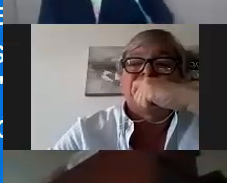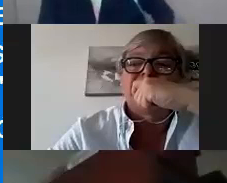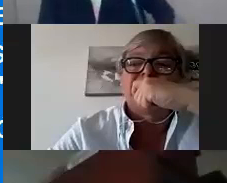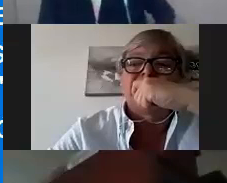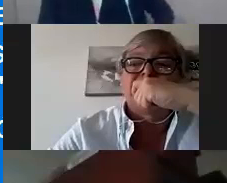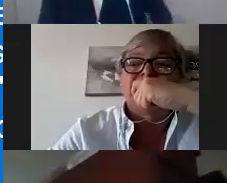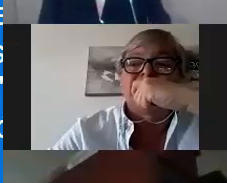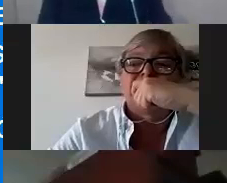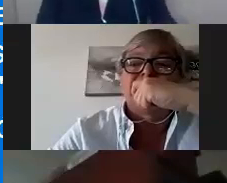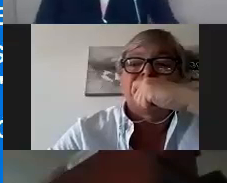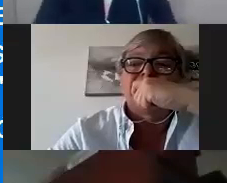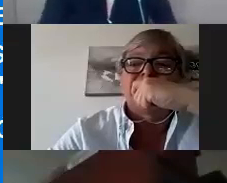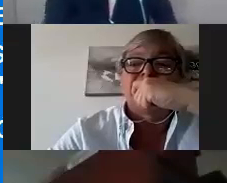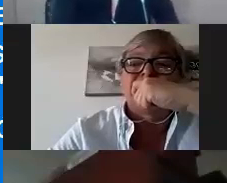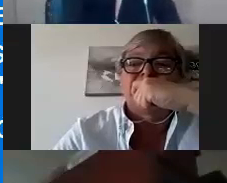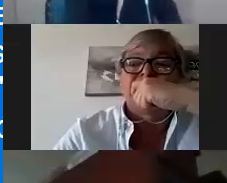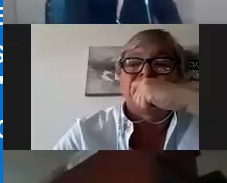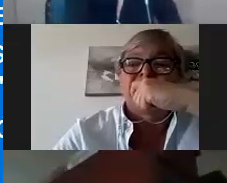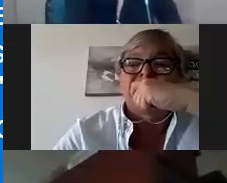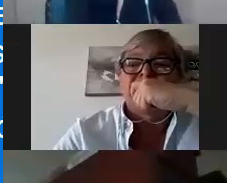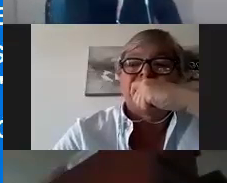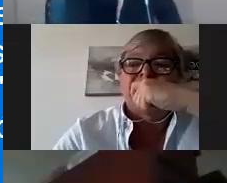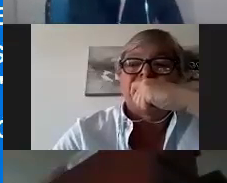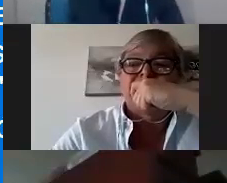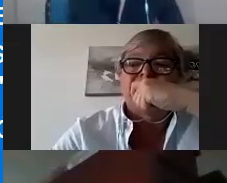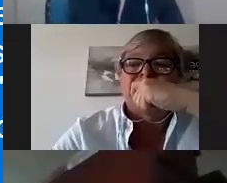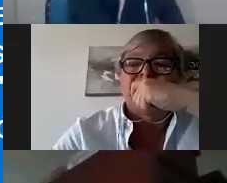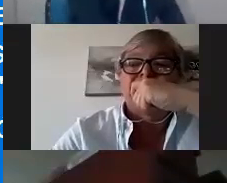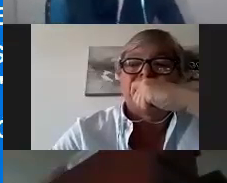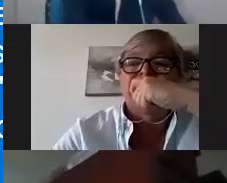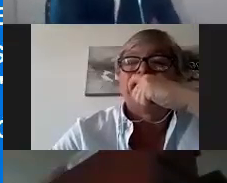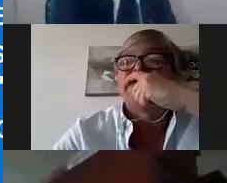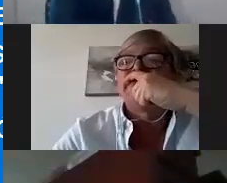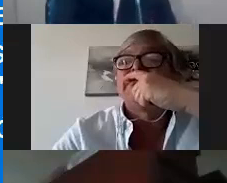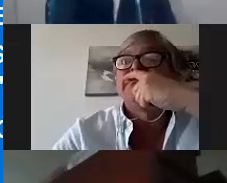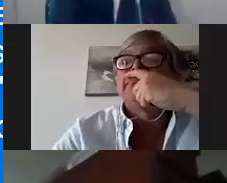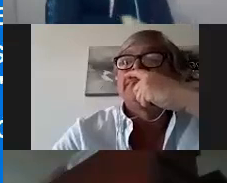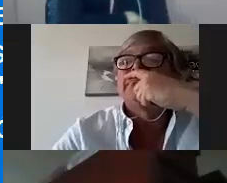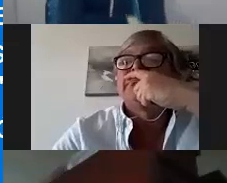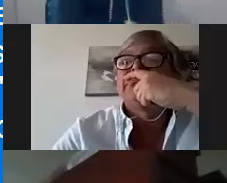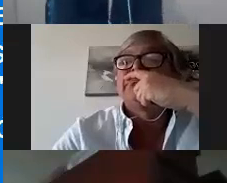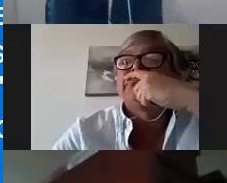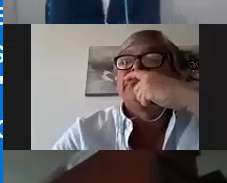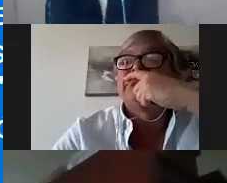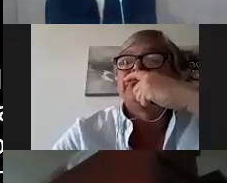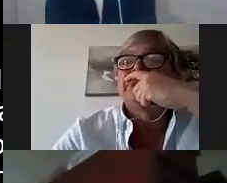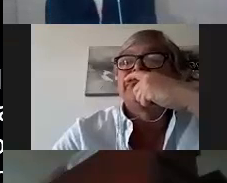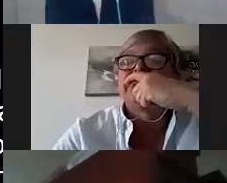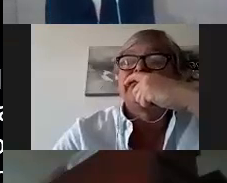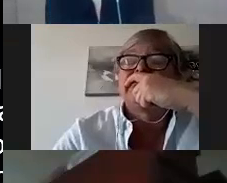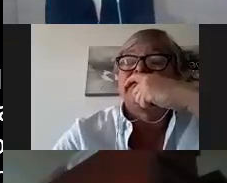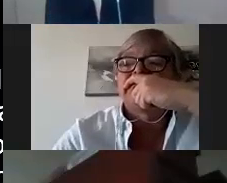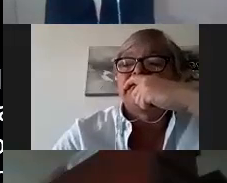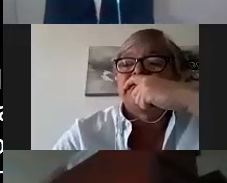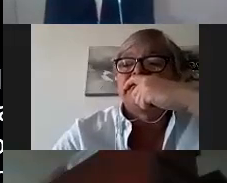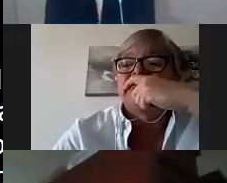la Secretaría de Transporte, no se establecieron cupos ni restricciones a la cantidad de pasajes para